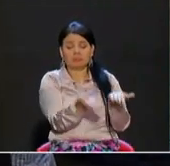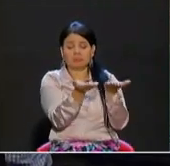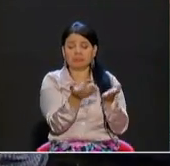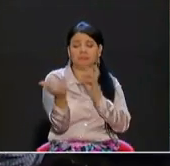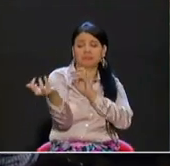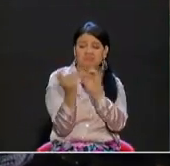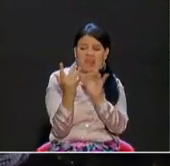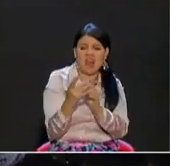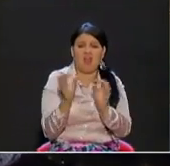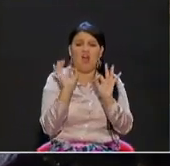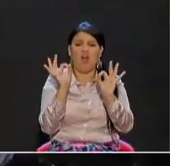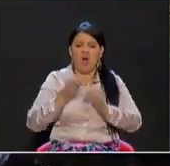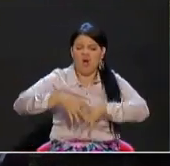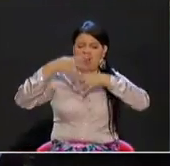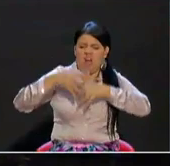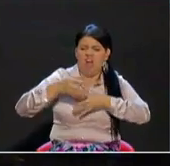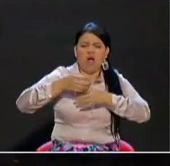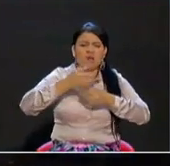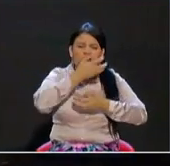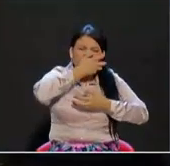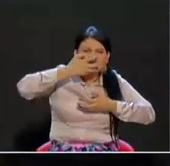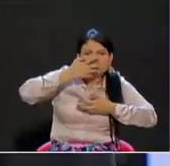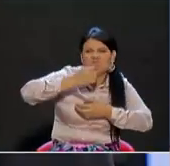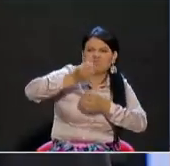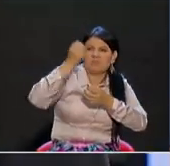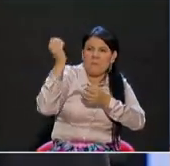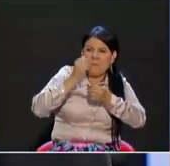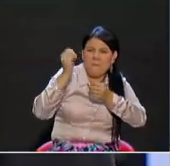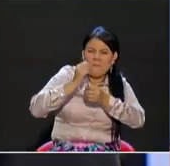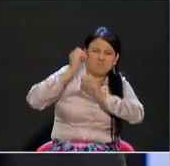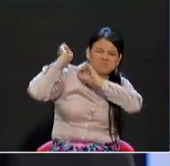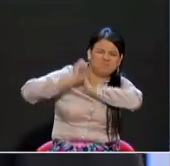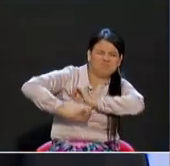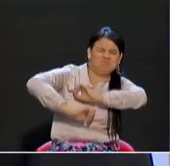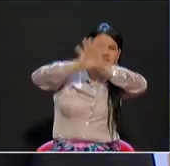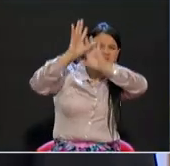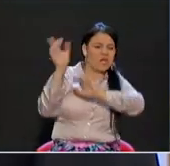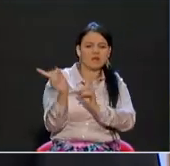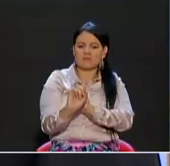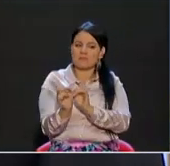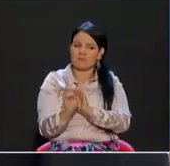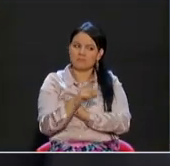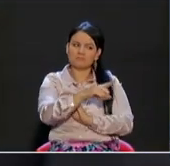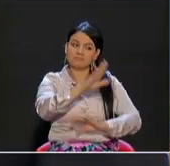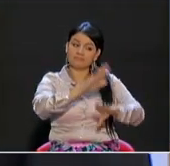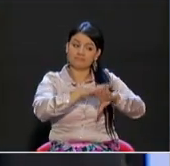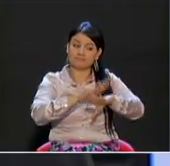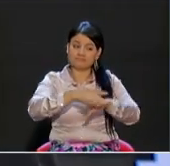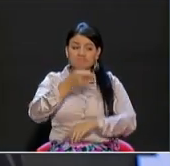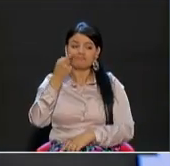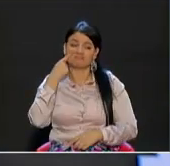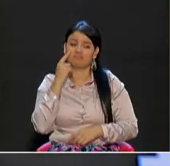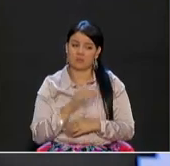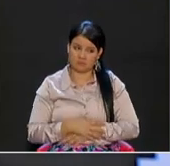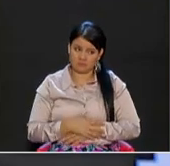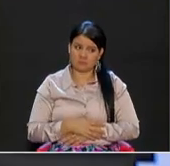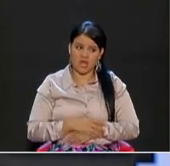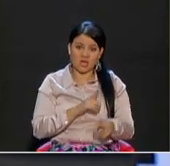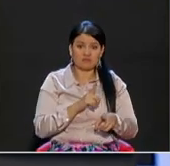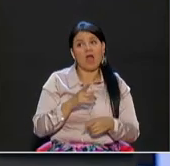de la educación pero también del ciudadano de bien que quede claro que no se puede amparar porque estoy en una institución educativa